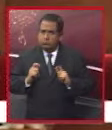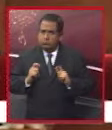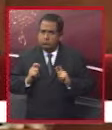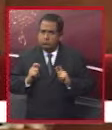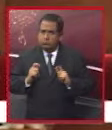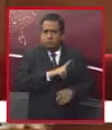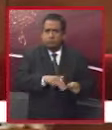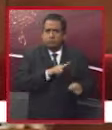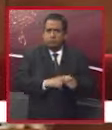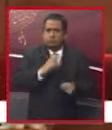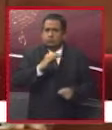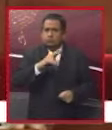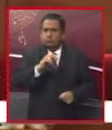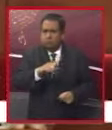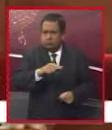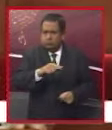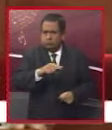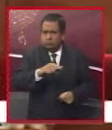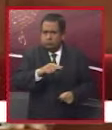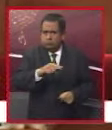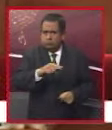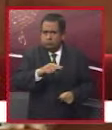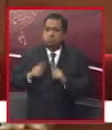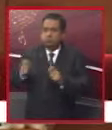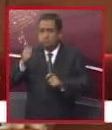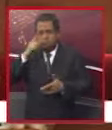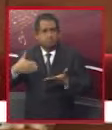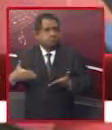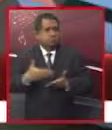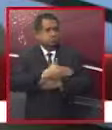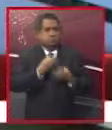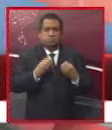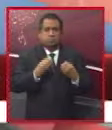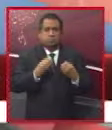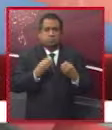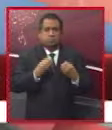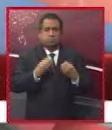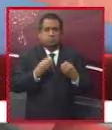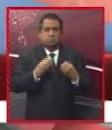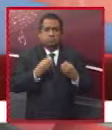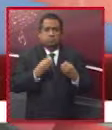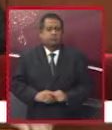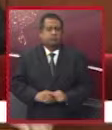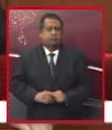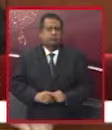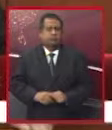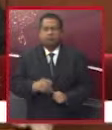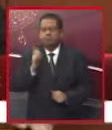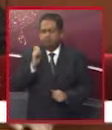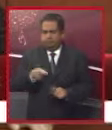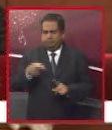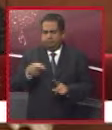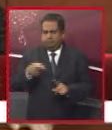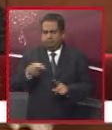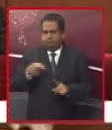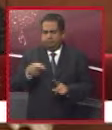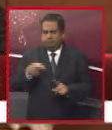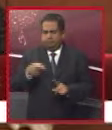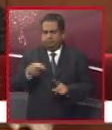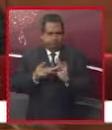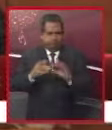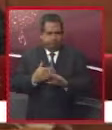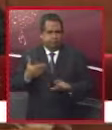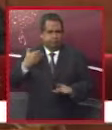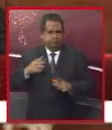y que no se vulneren los derechos de todas las personas. Se trata, ya lo